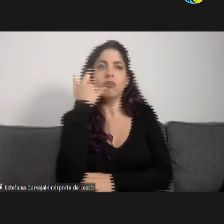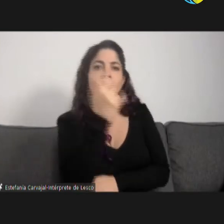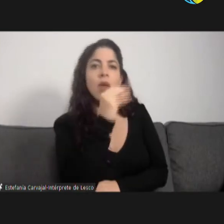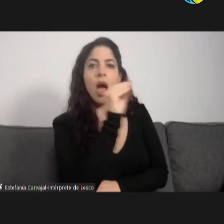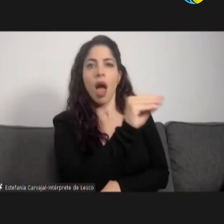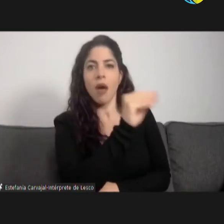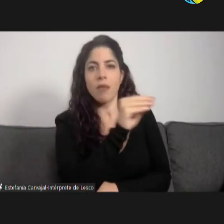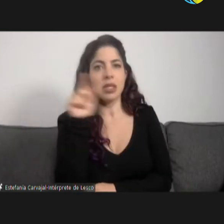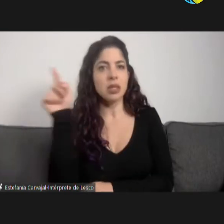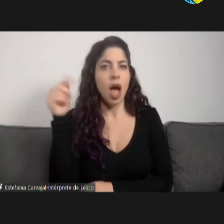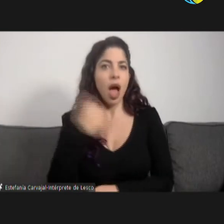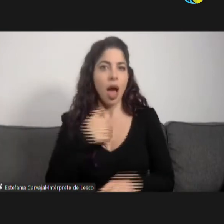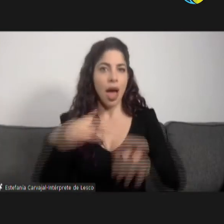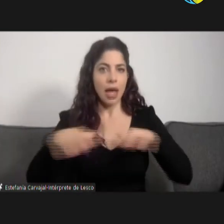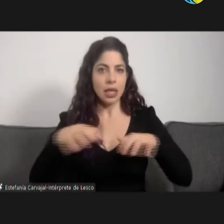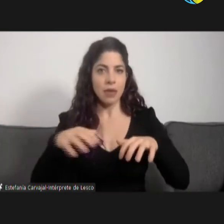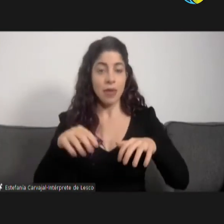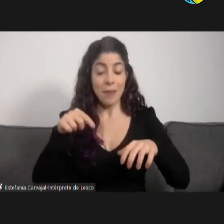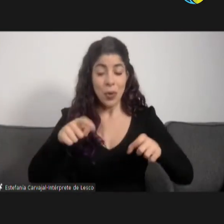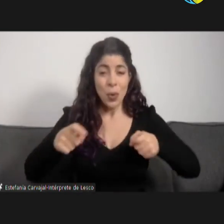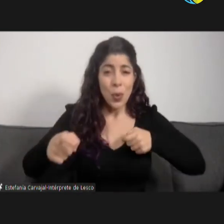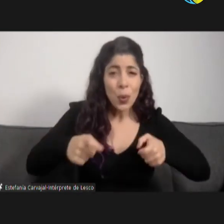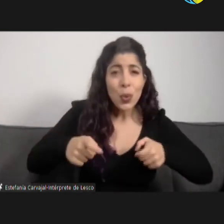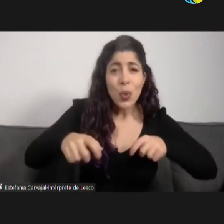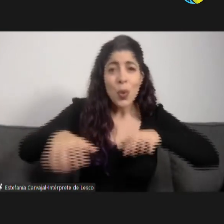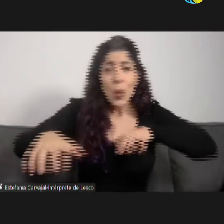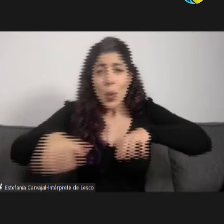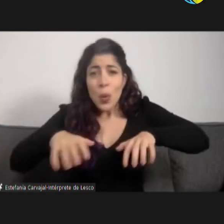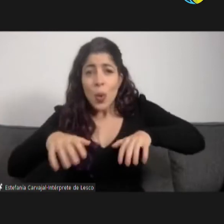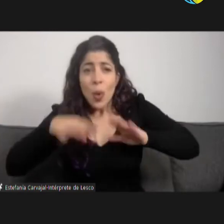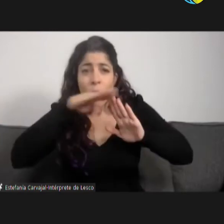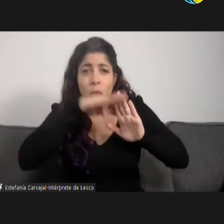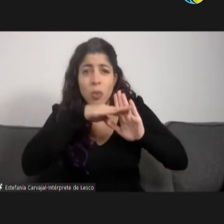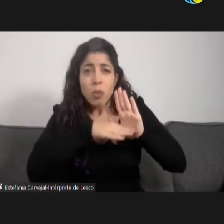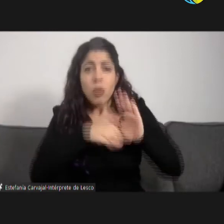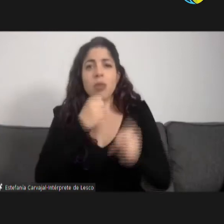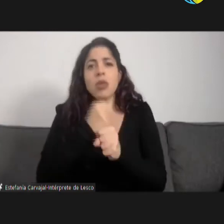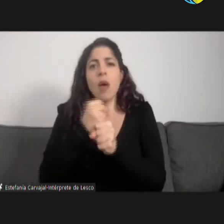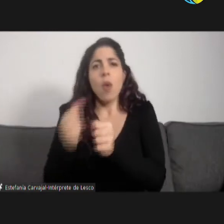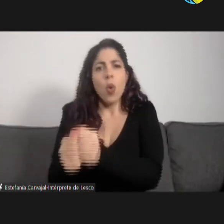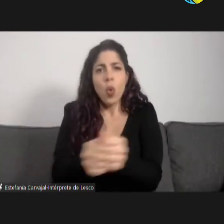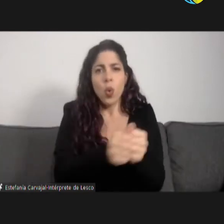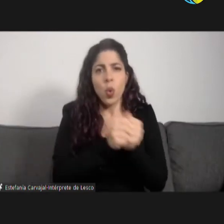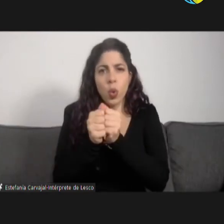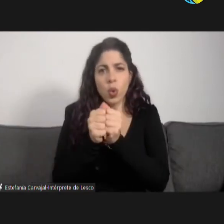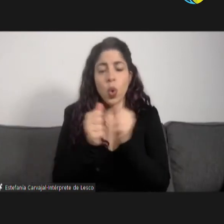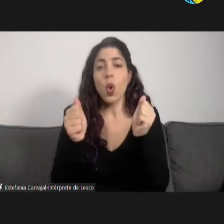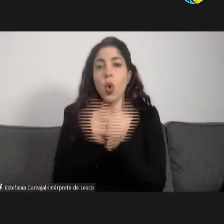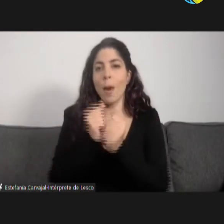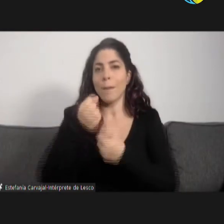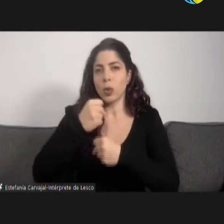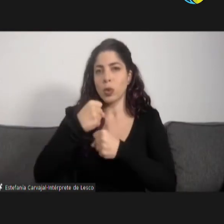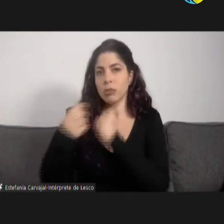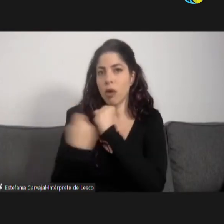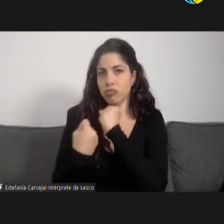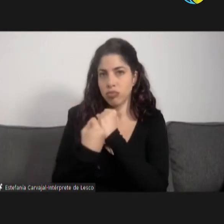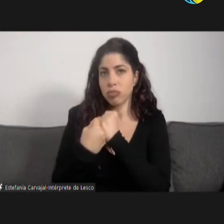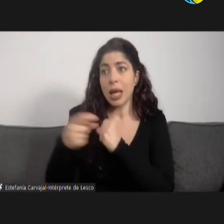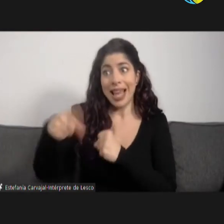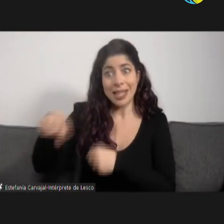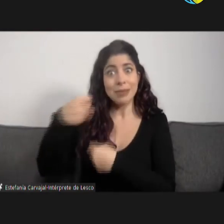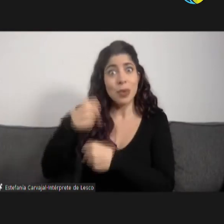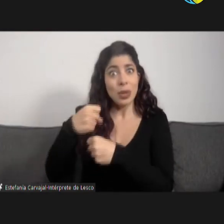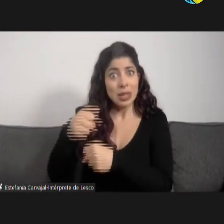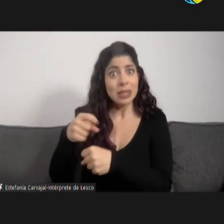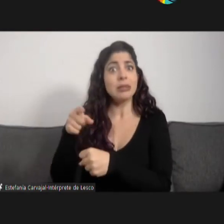de actividades. Estos controles, esas actividades son parte de los trabajos conjuntos que estamos haciendo con el sector municipal, quienes han brindado a